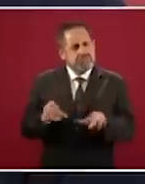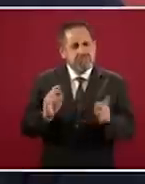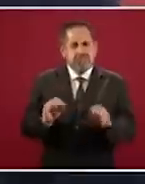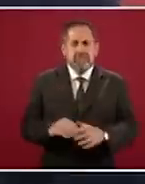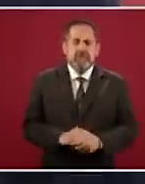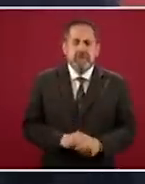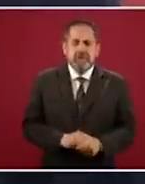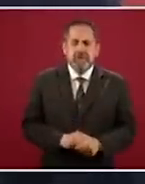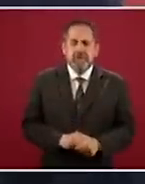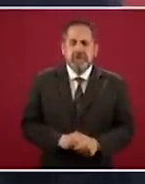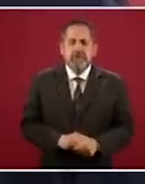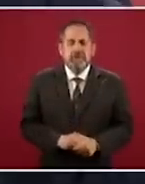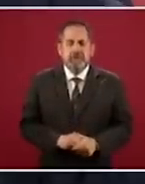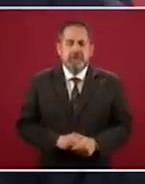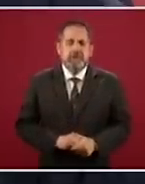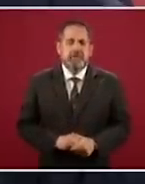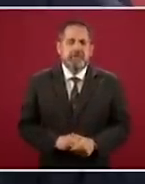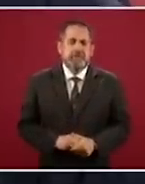va bien,